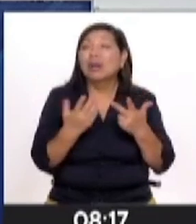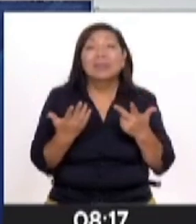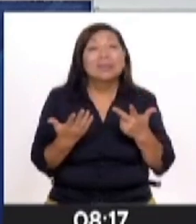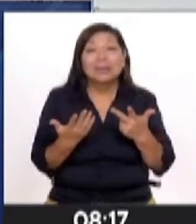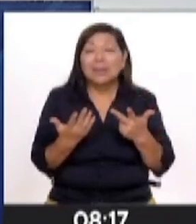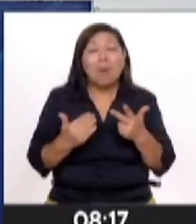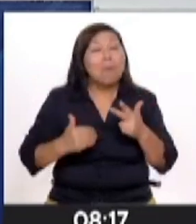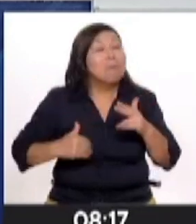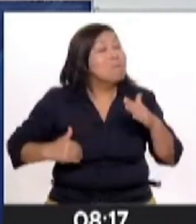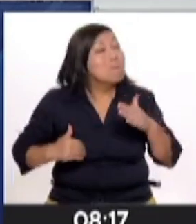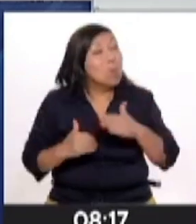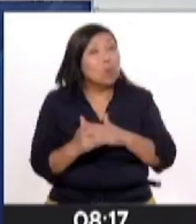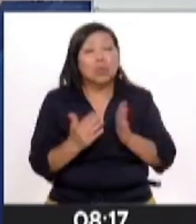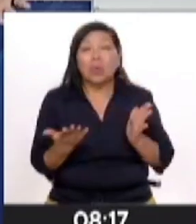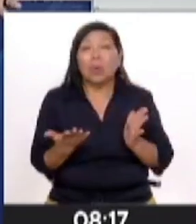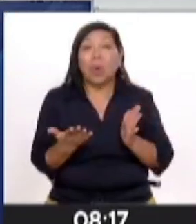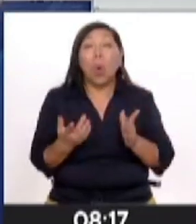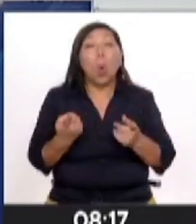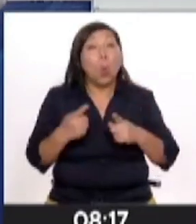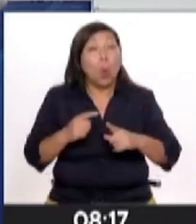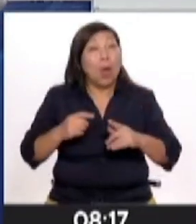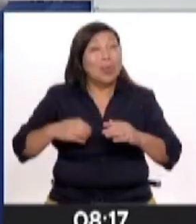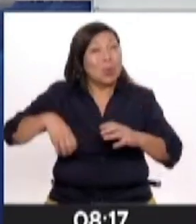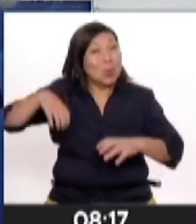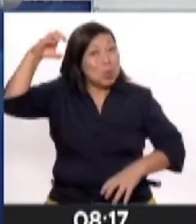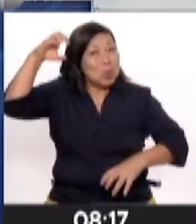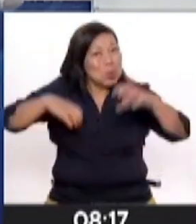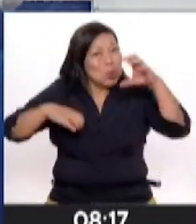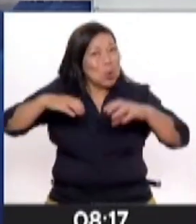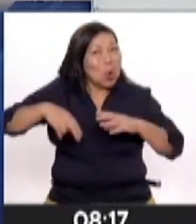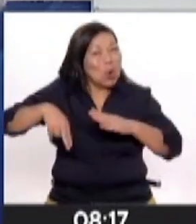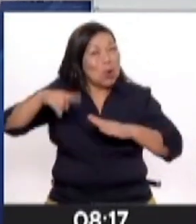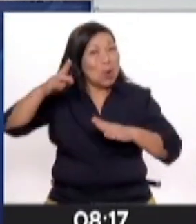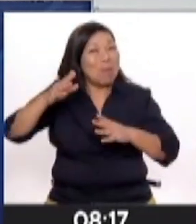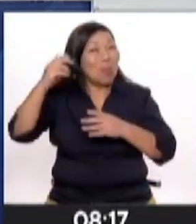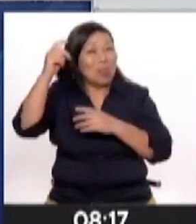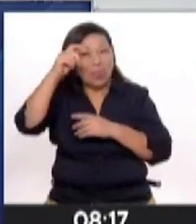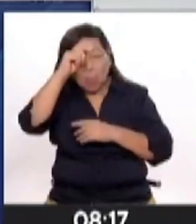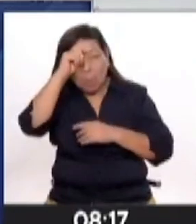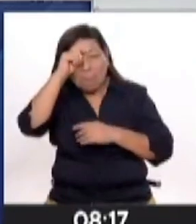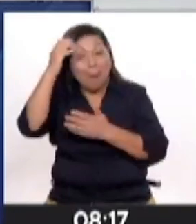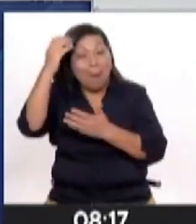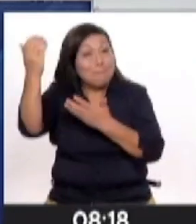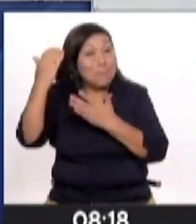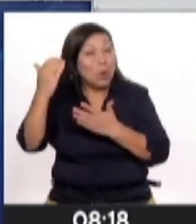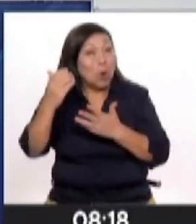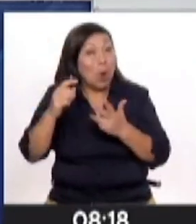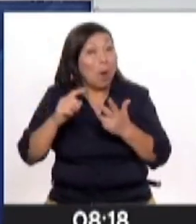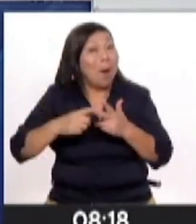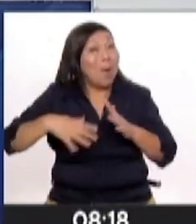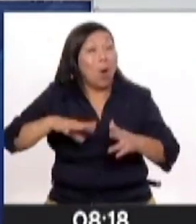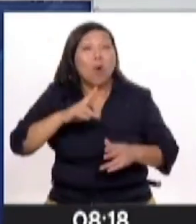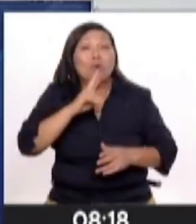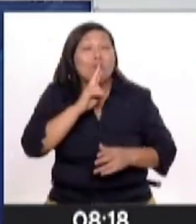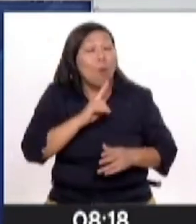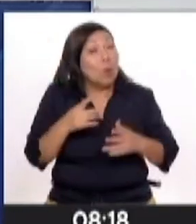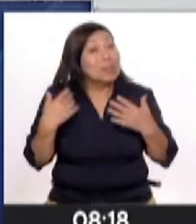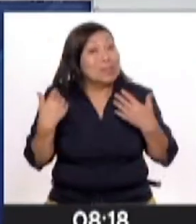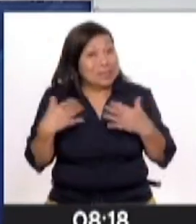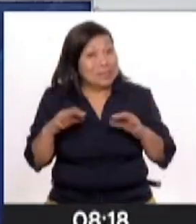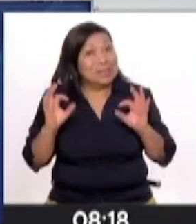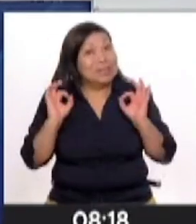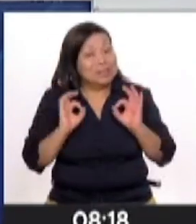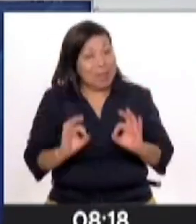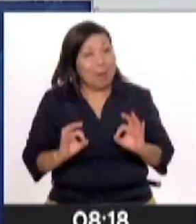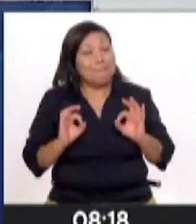eventos extremos. Por ejemplo, durante las lluvias en el norte, la parte de Tumbes, la parte de Piura era marcada de color rojo de una manera muy frecuente, por lo